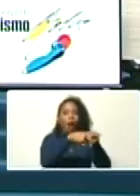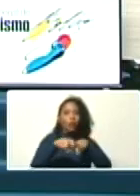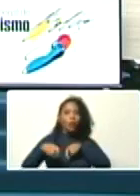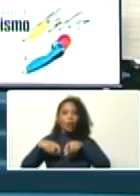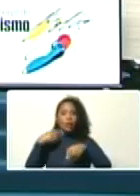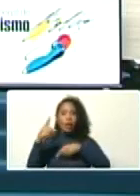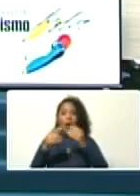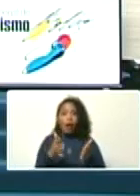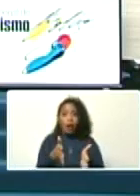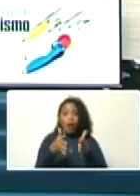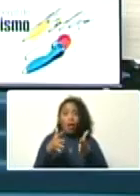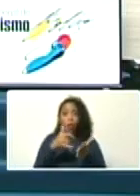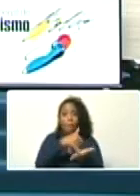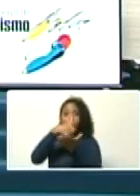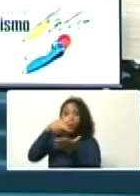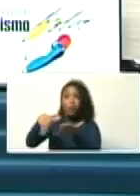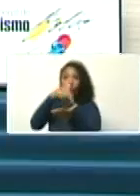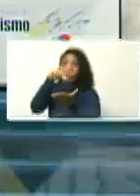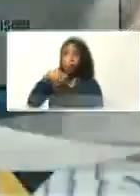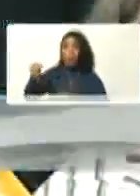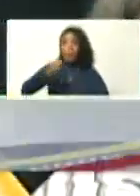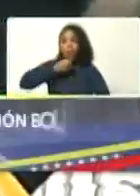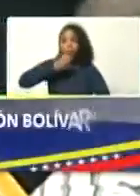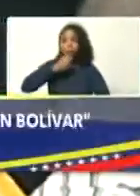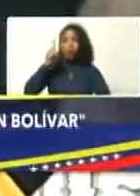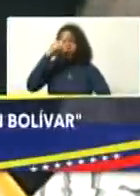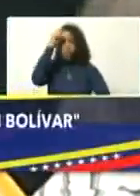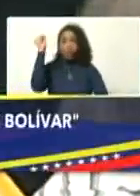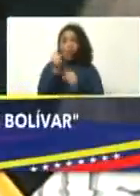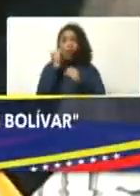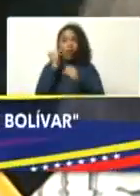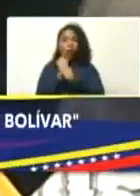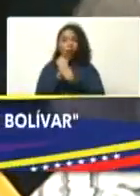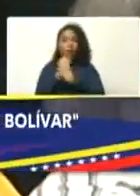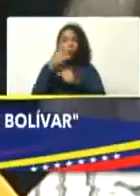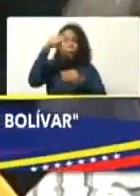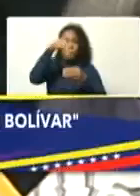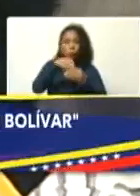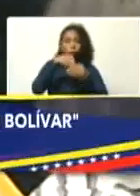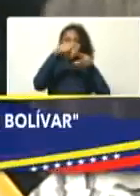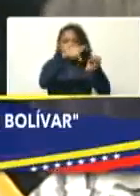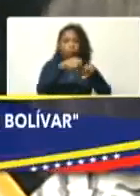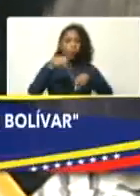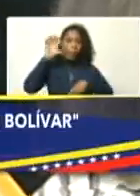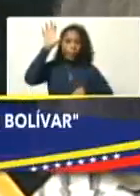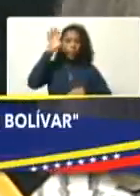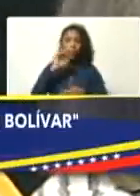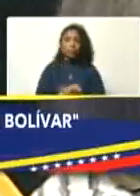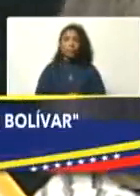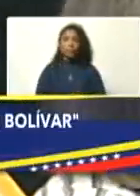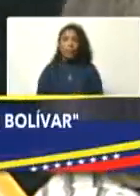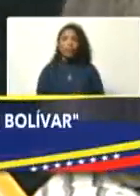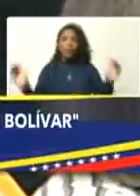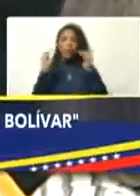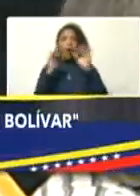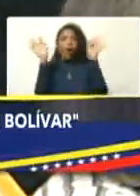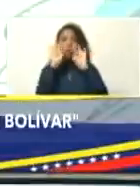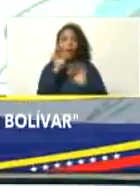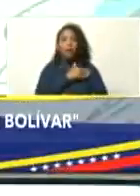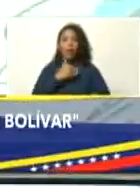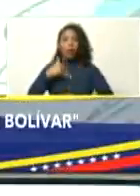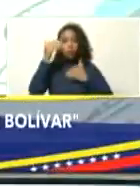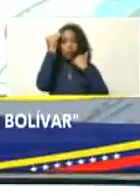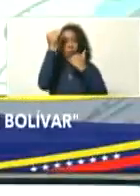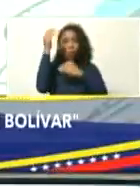ha ganado un Premio Nacional de Periodismo por su trabajo cultivando patria. Igualmente quiero saludar a los